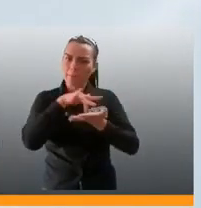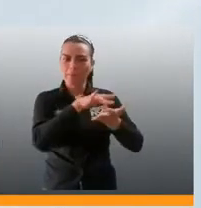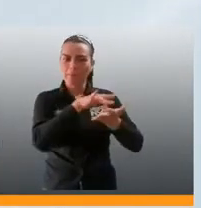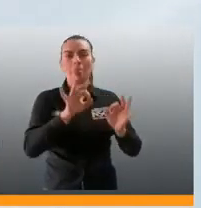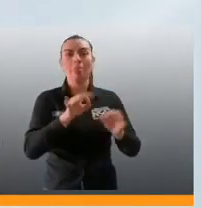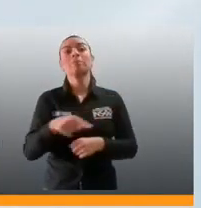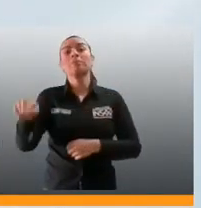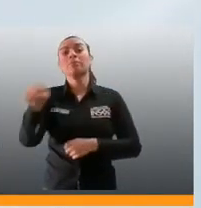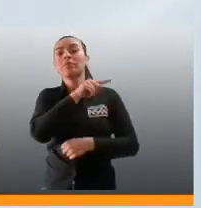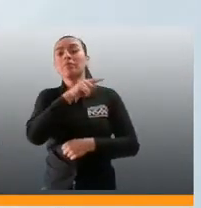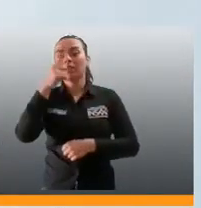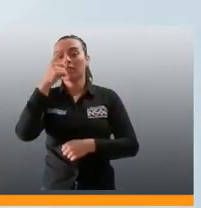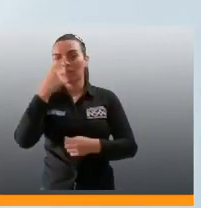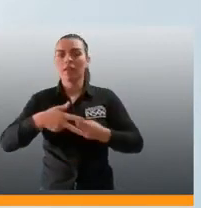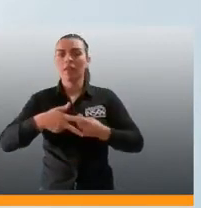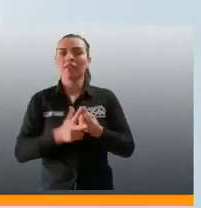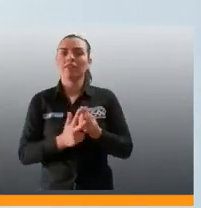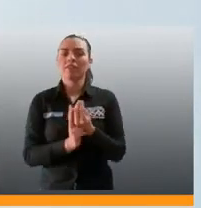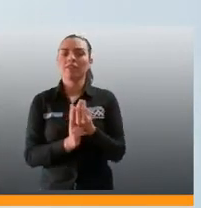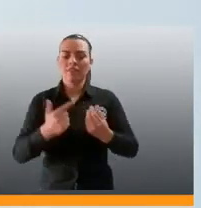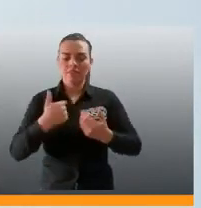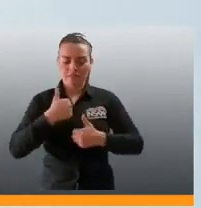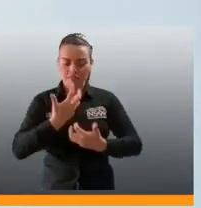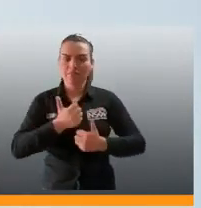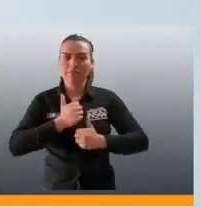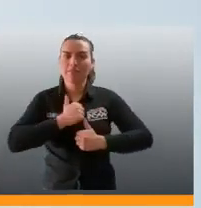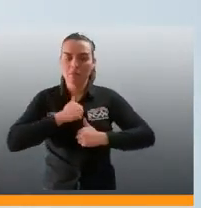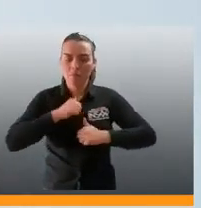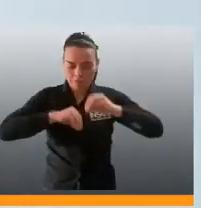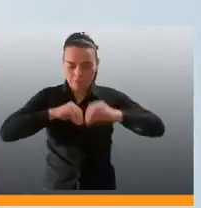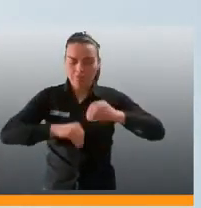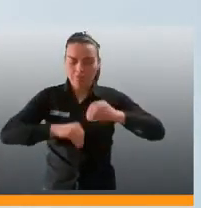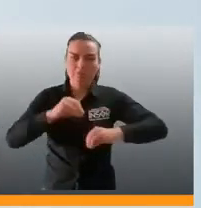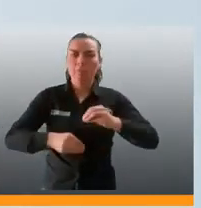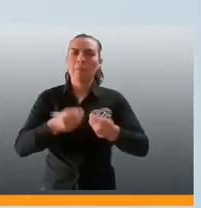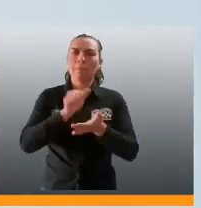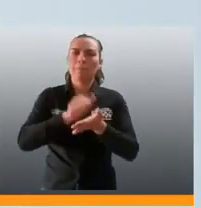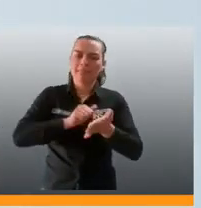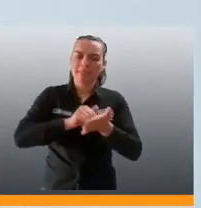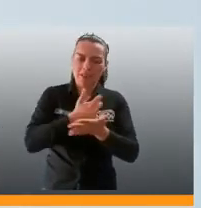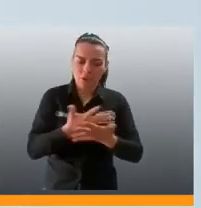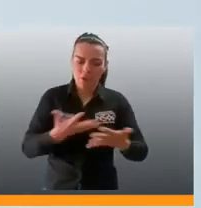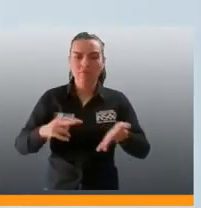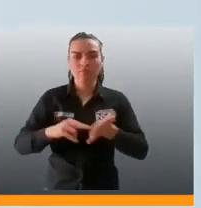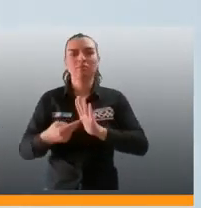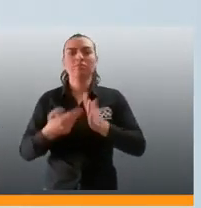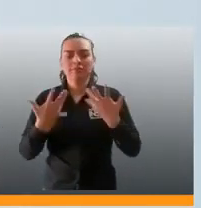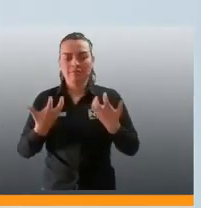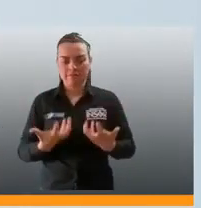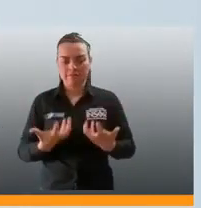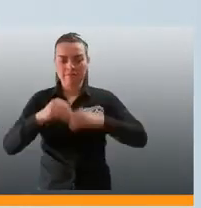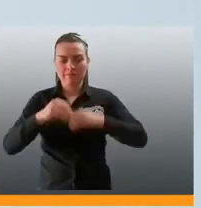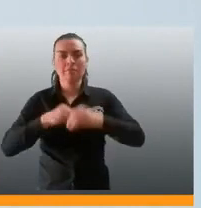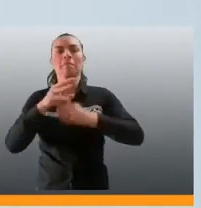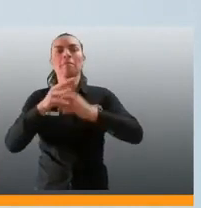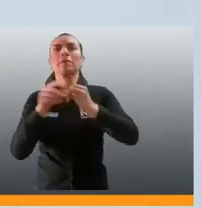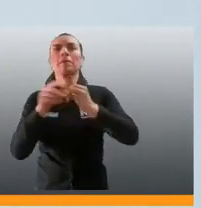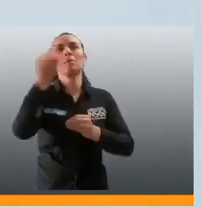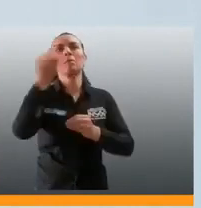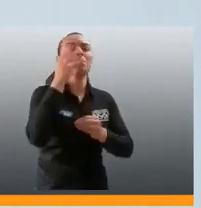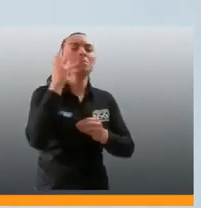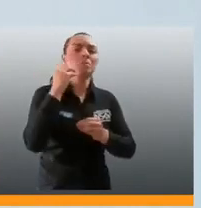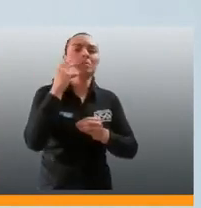quiere empezar a hacer sus propios materiales, quiere desarrollar y quiere conocer las experiencias de los que ya lo han hecho. Trabajar mucho más